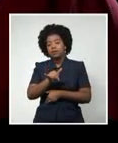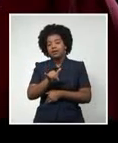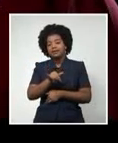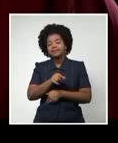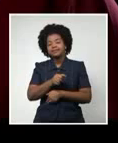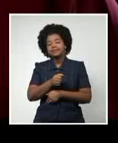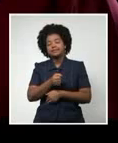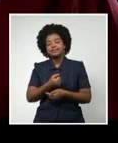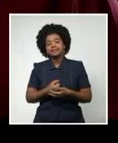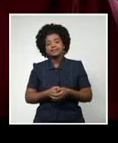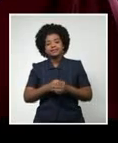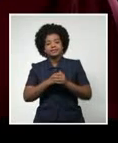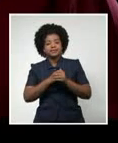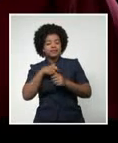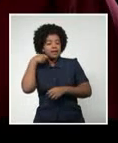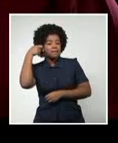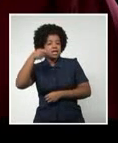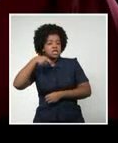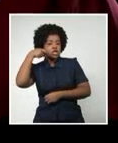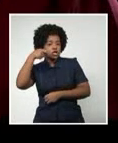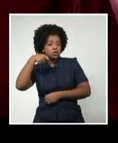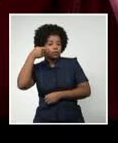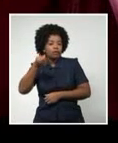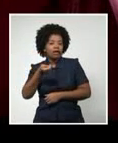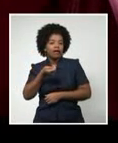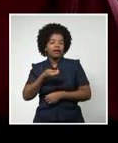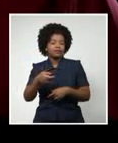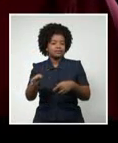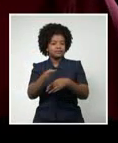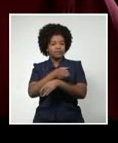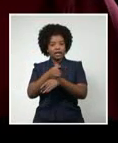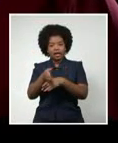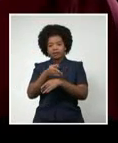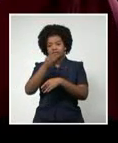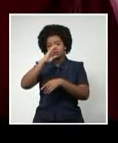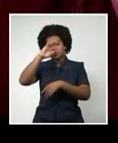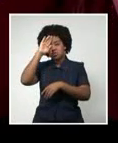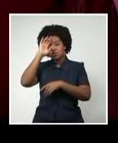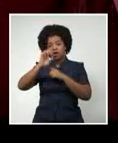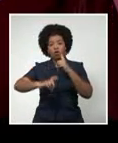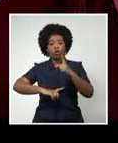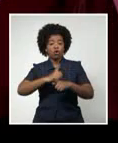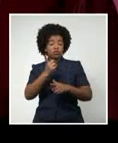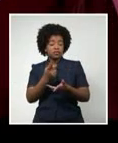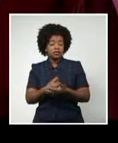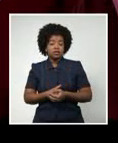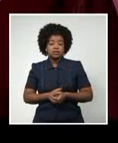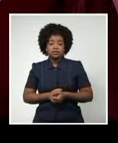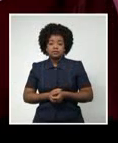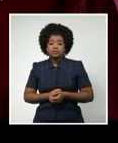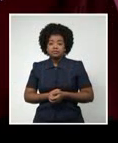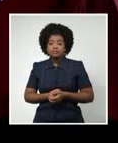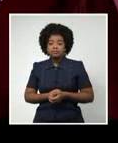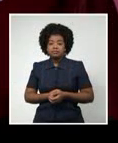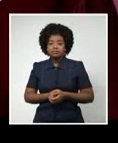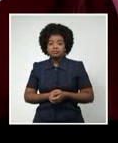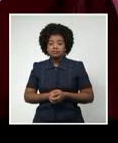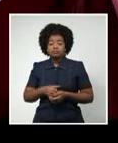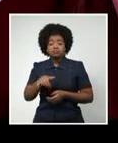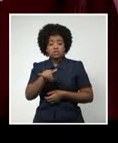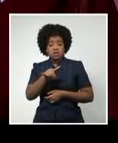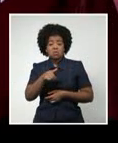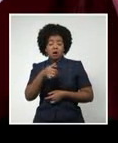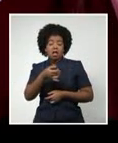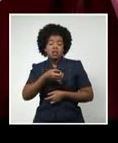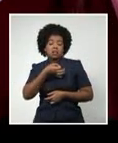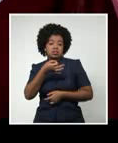muy marcado por las películas de Hollywood, los zombies, estas cosas extraordinarias. Y por lo tanto fue diseñado